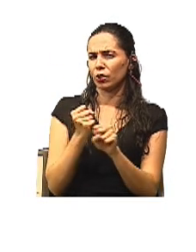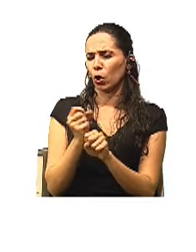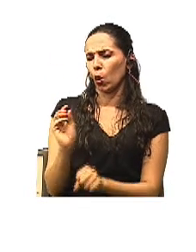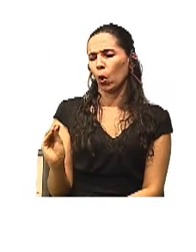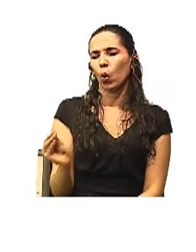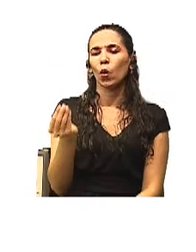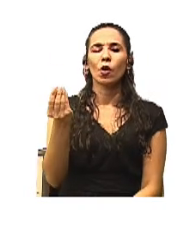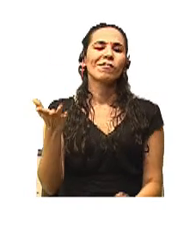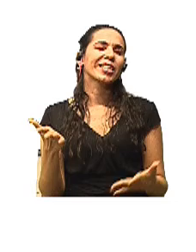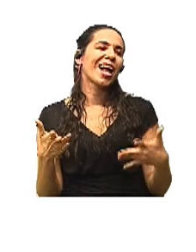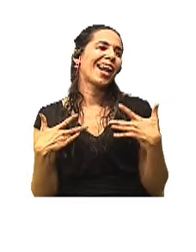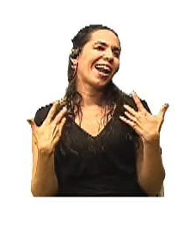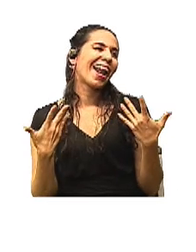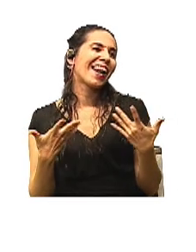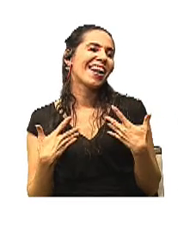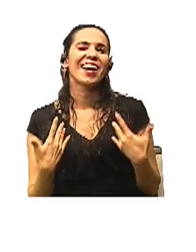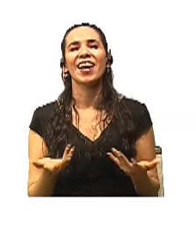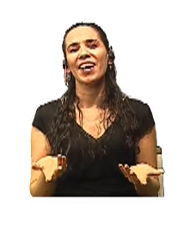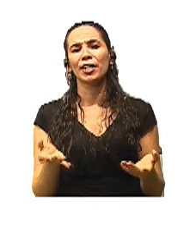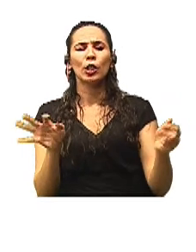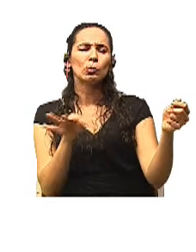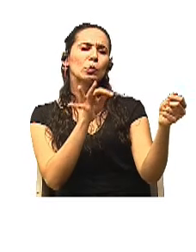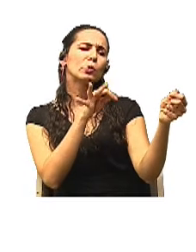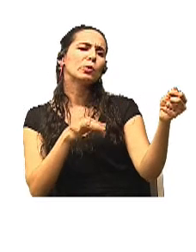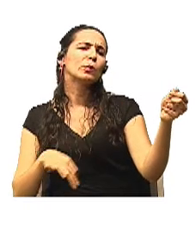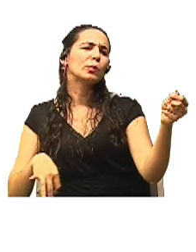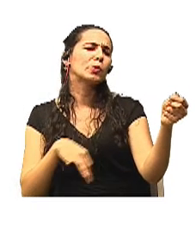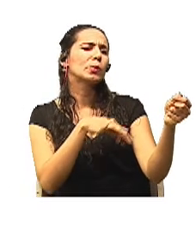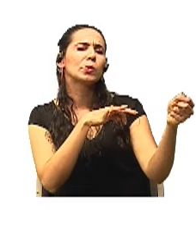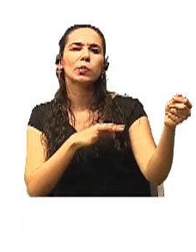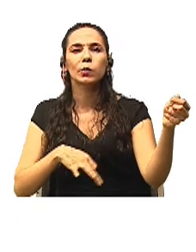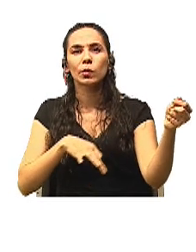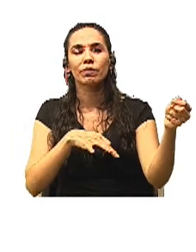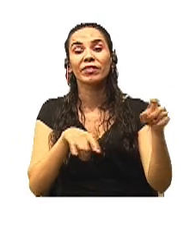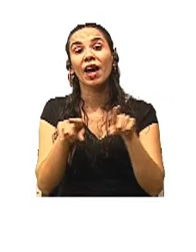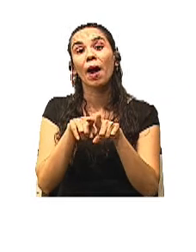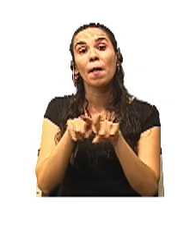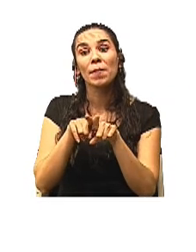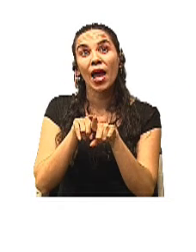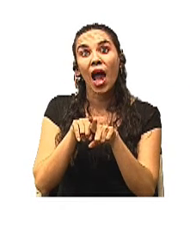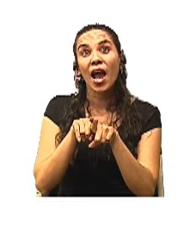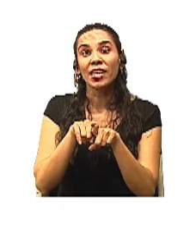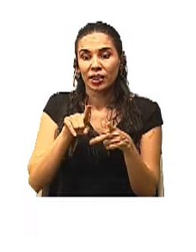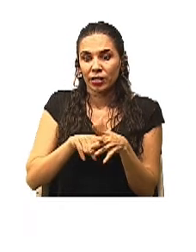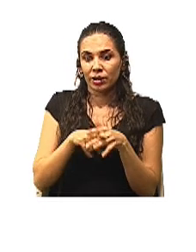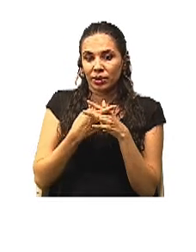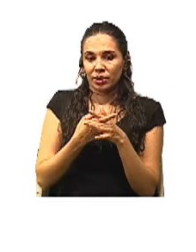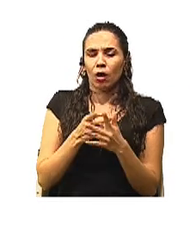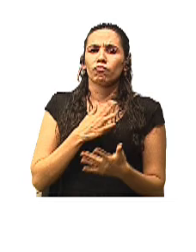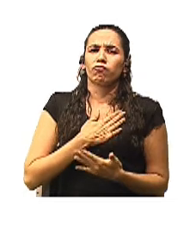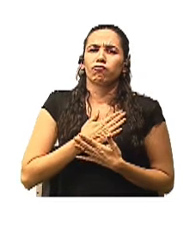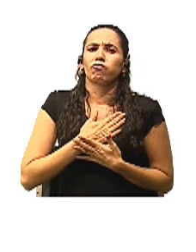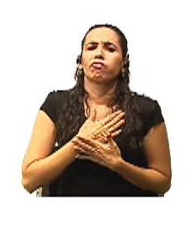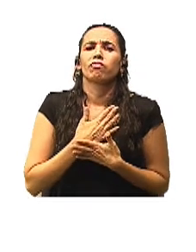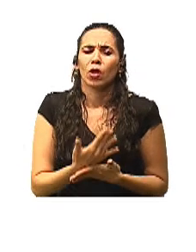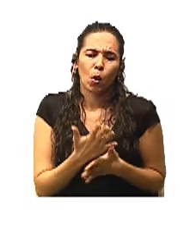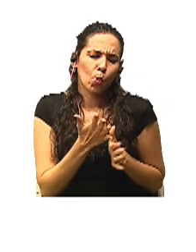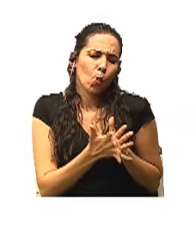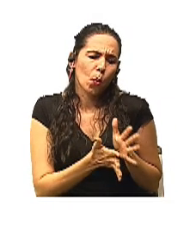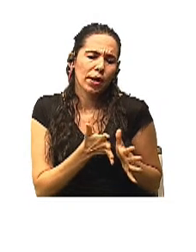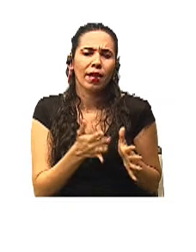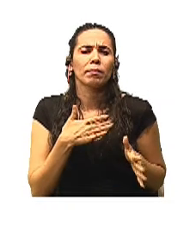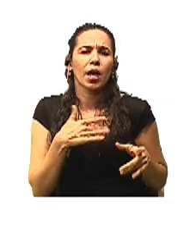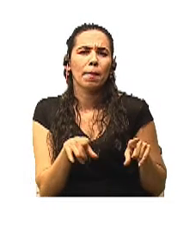muy alegre, toca el violín. Al inicio de la obra, ella es la que se ofrece para cuidar a su hermano